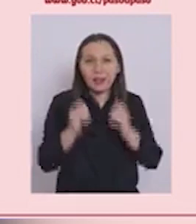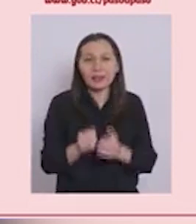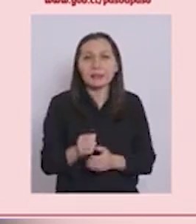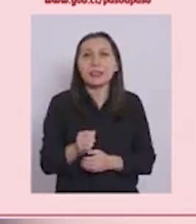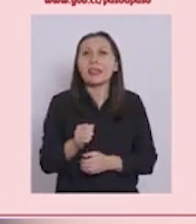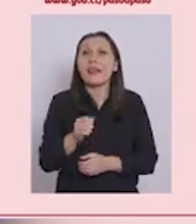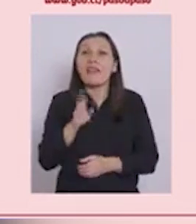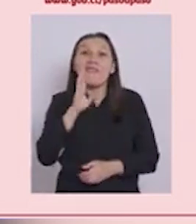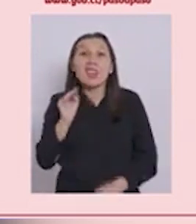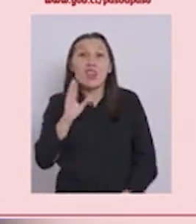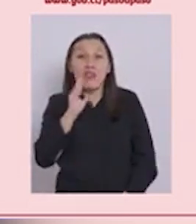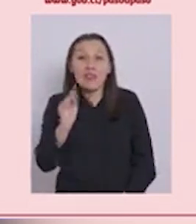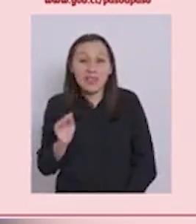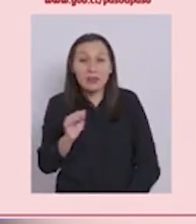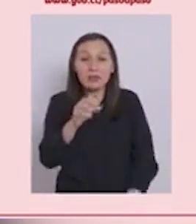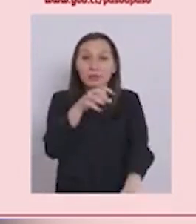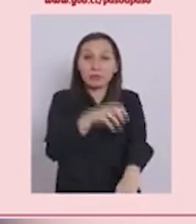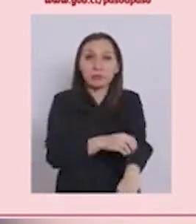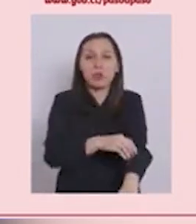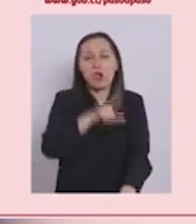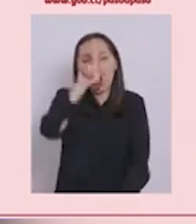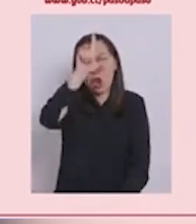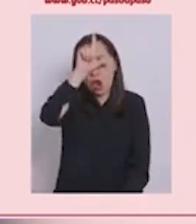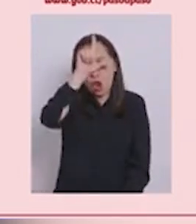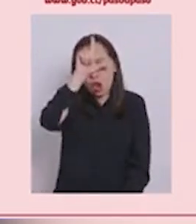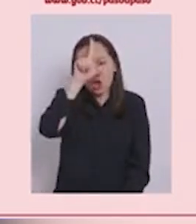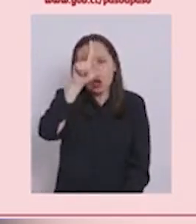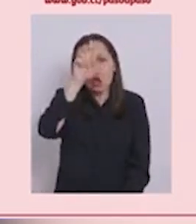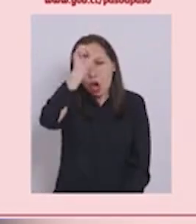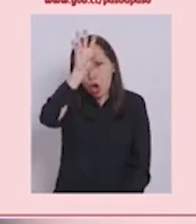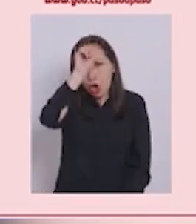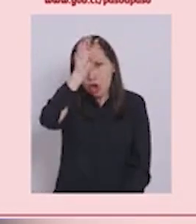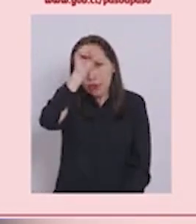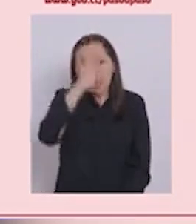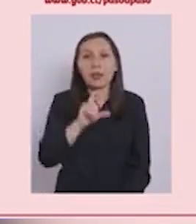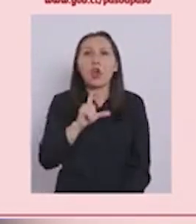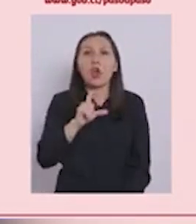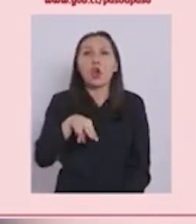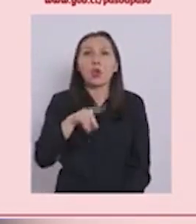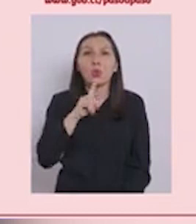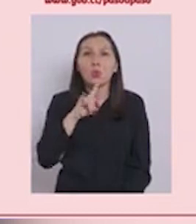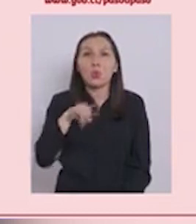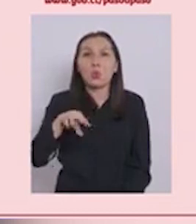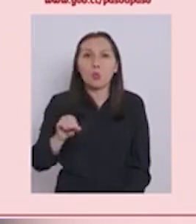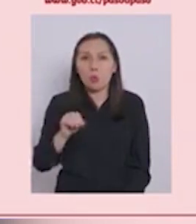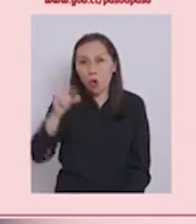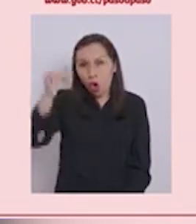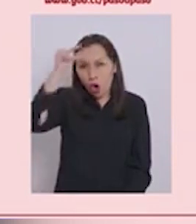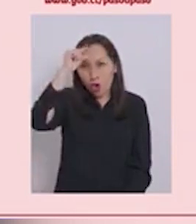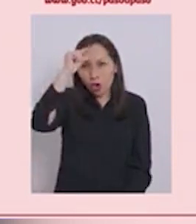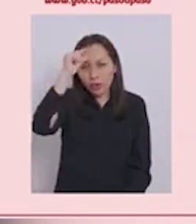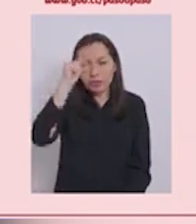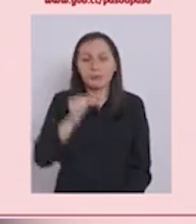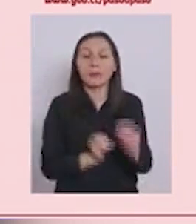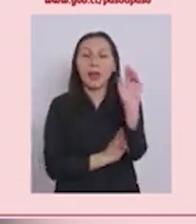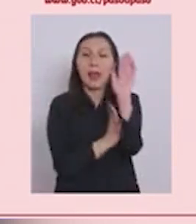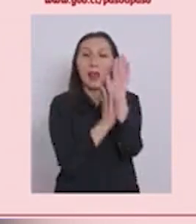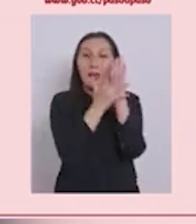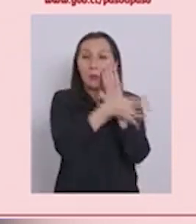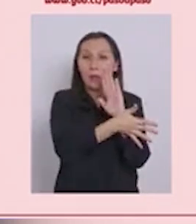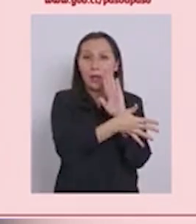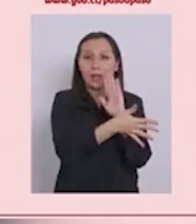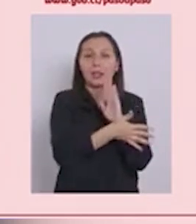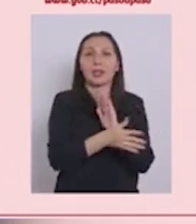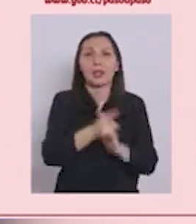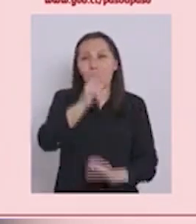en la región del bío bío las comunas de lota contulmo y coronel en la región